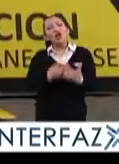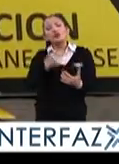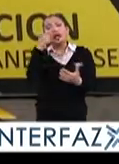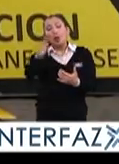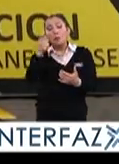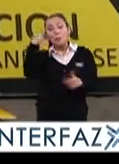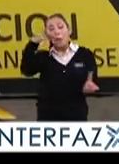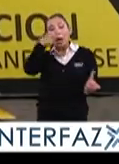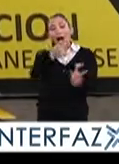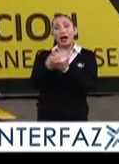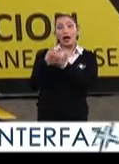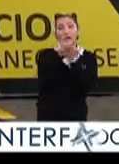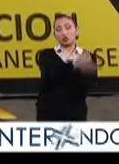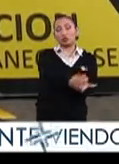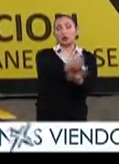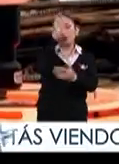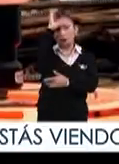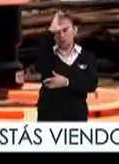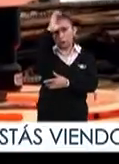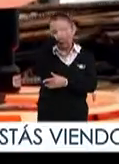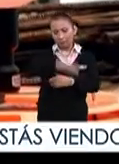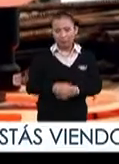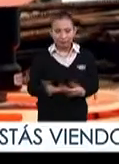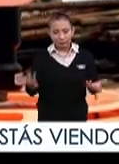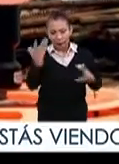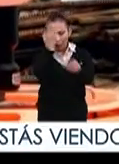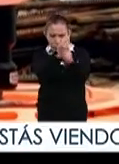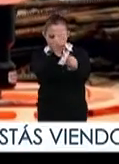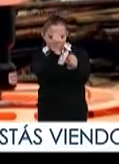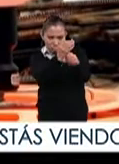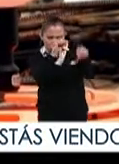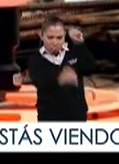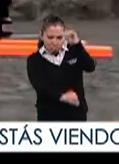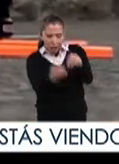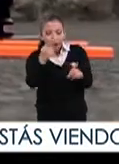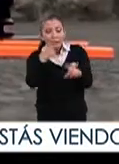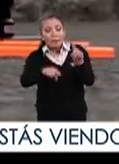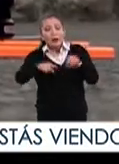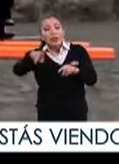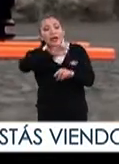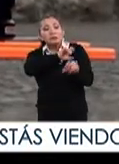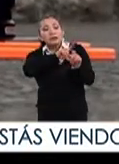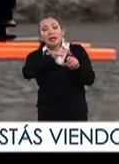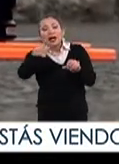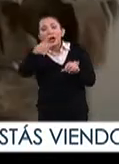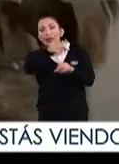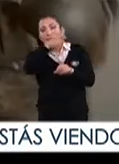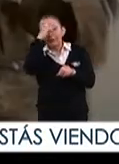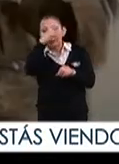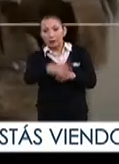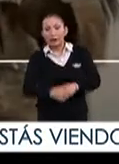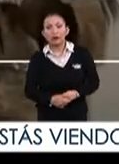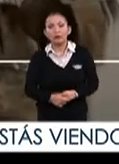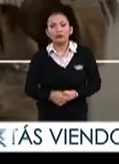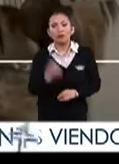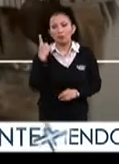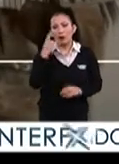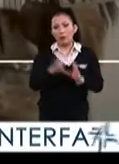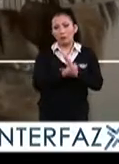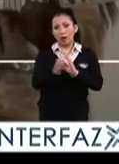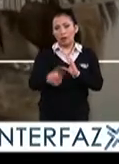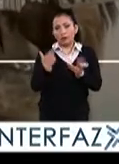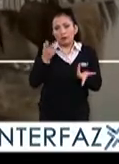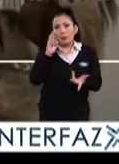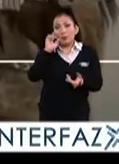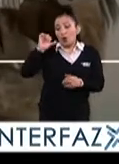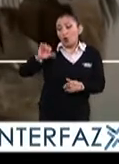tecnológicos orientados a su aplicación cultural, adaptándolas a las condiciones particulares de México. Entre otras cosas porque a nadie se le